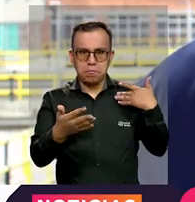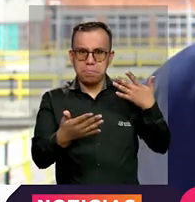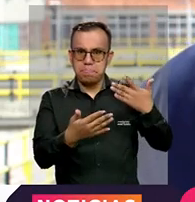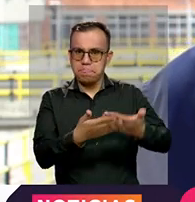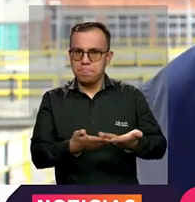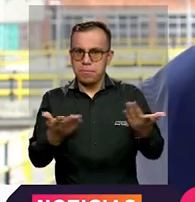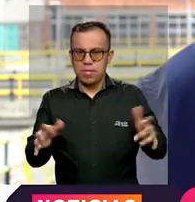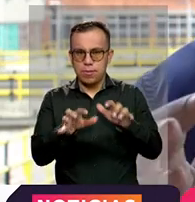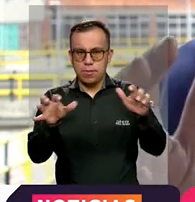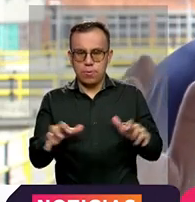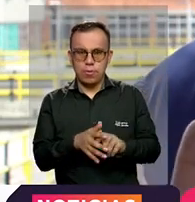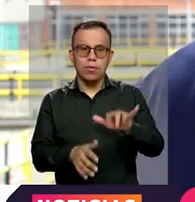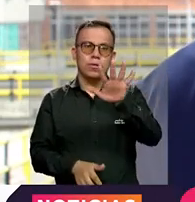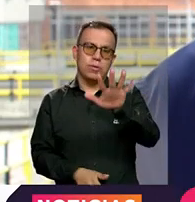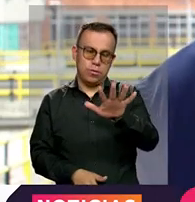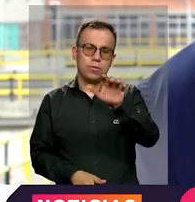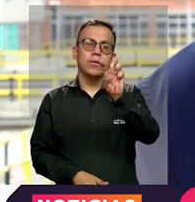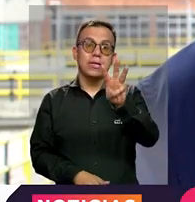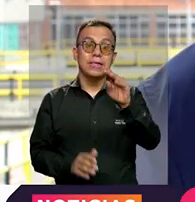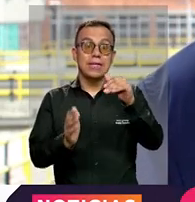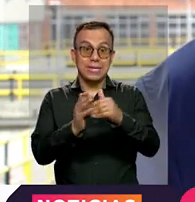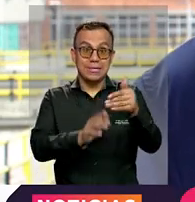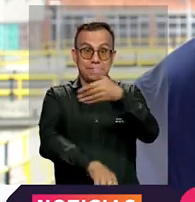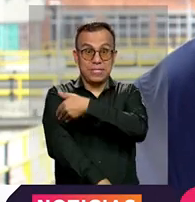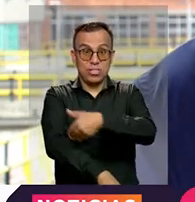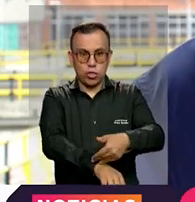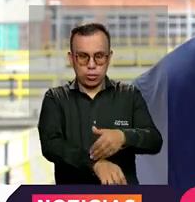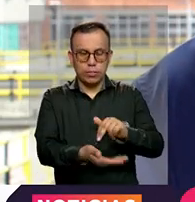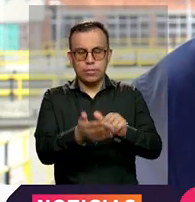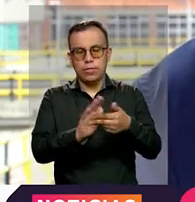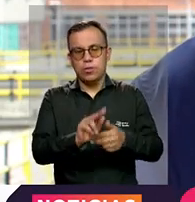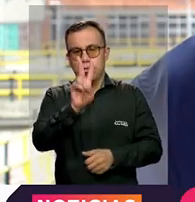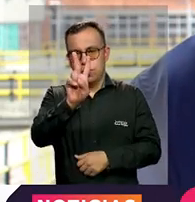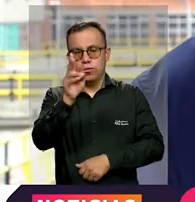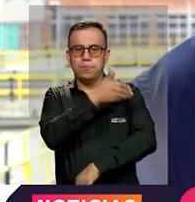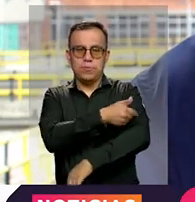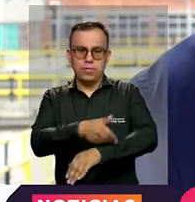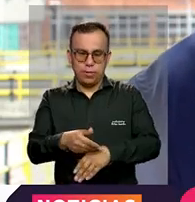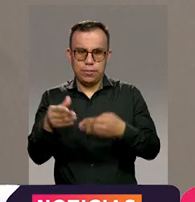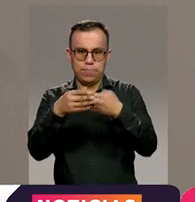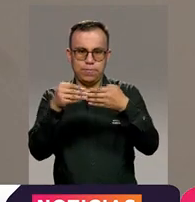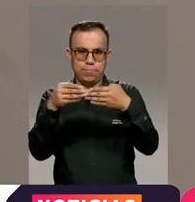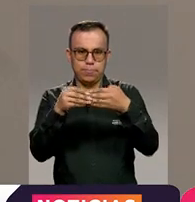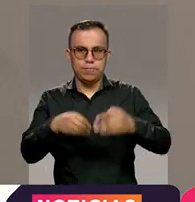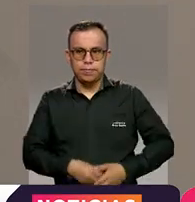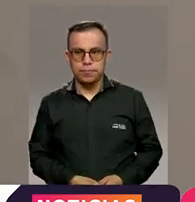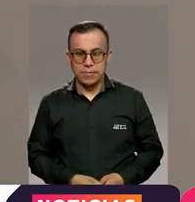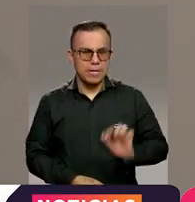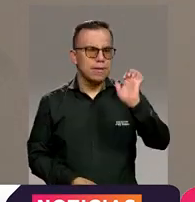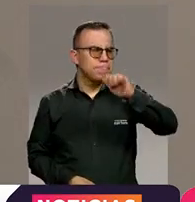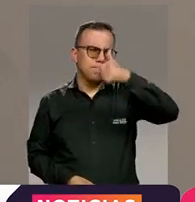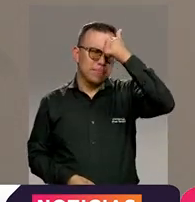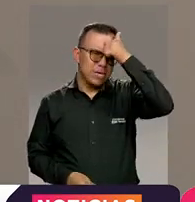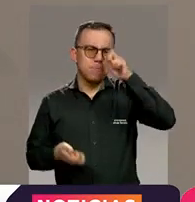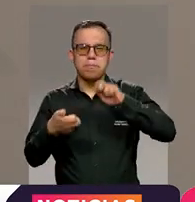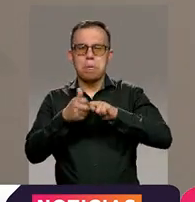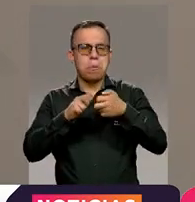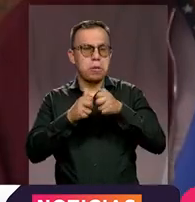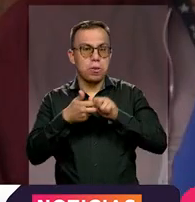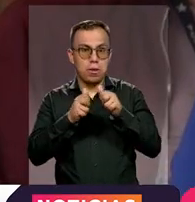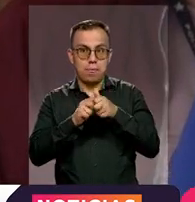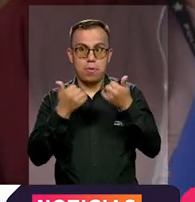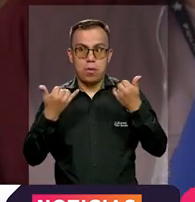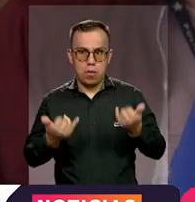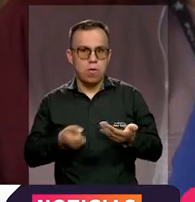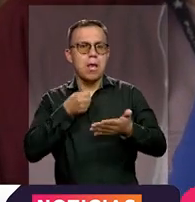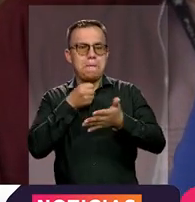fecha se han girado 53 mil millones y 2 millones de dólares. Uno de los principales problemas es que, a pesar de que